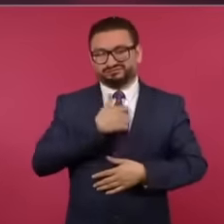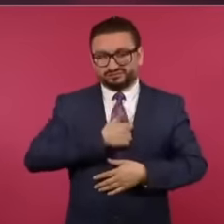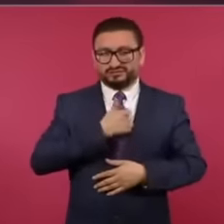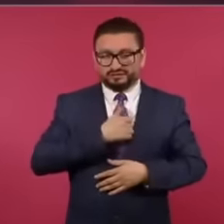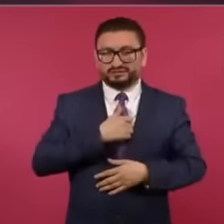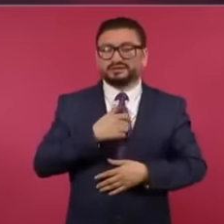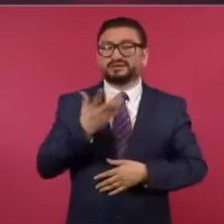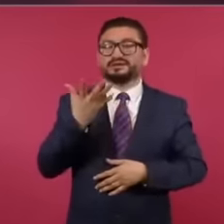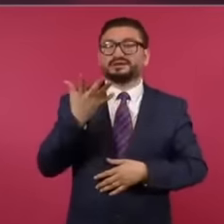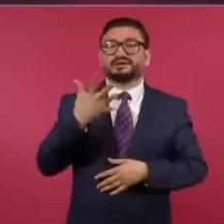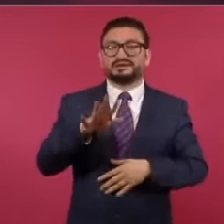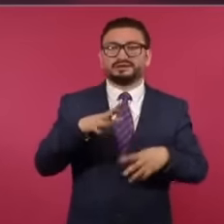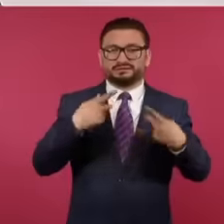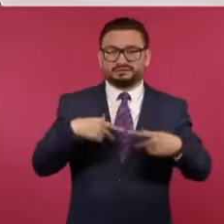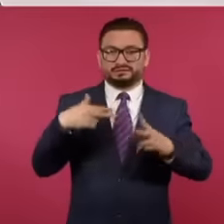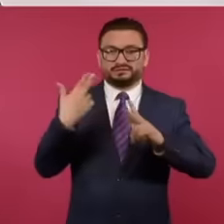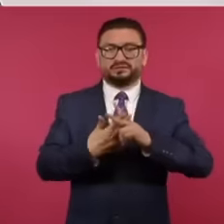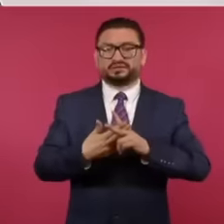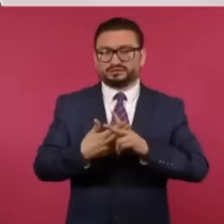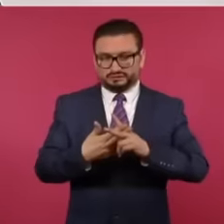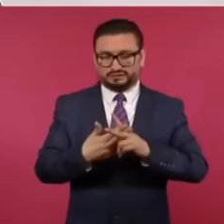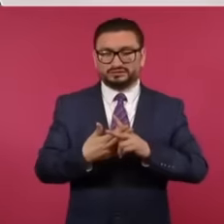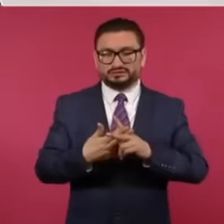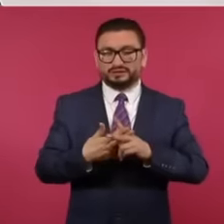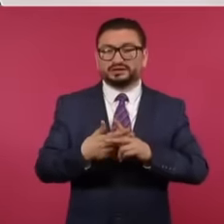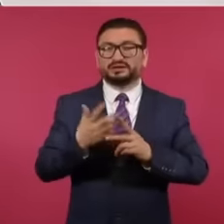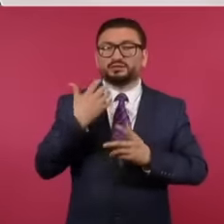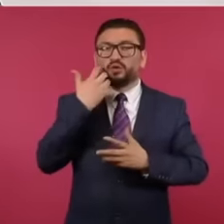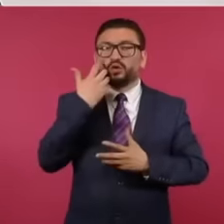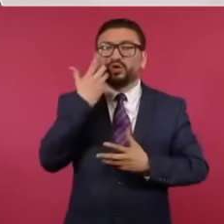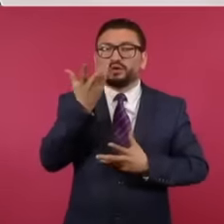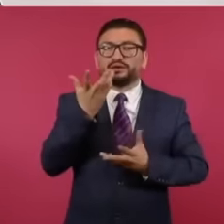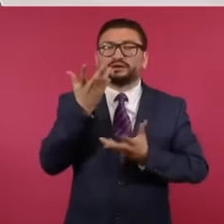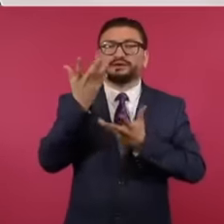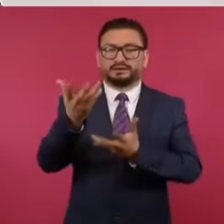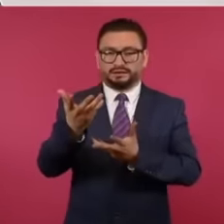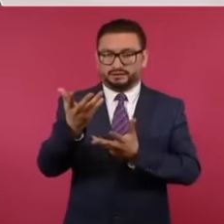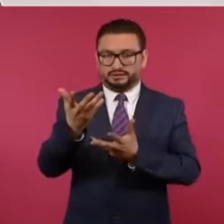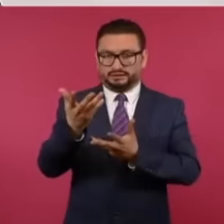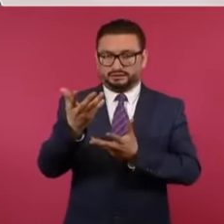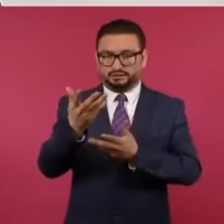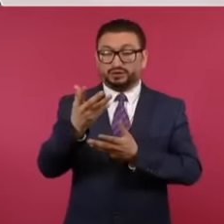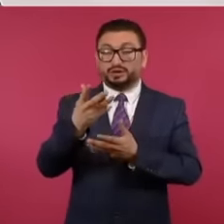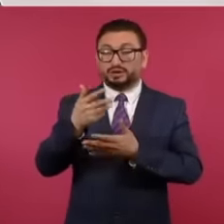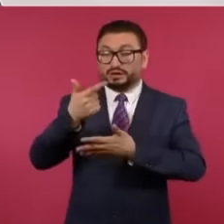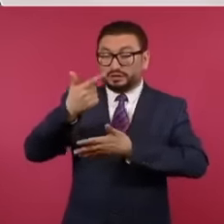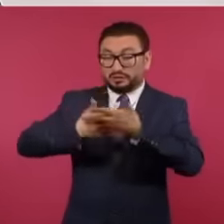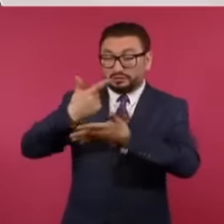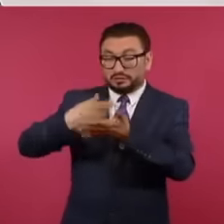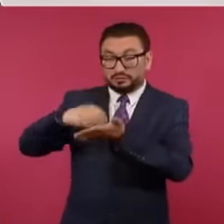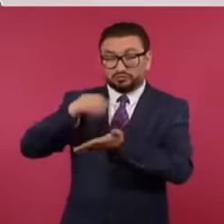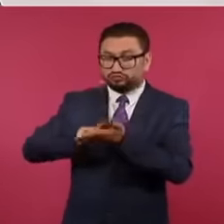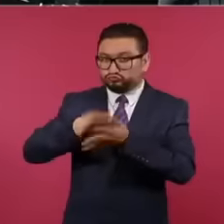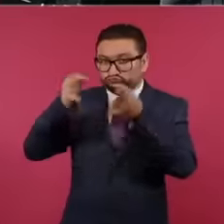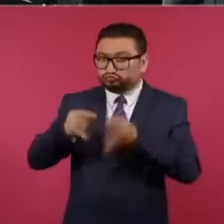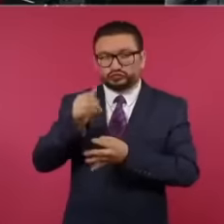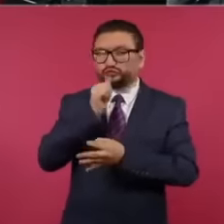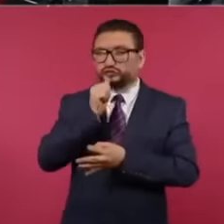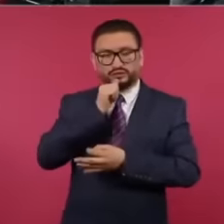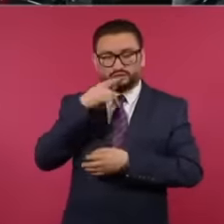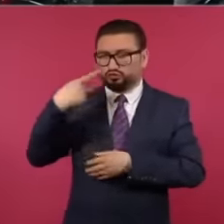lamentablemente, 10 homicidios de personas aspirantes, no registradas oficialmente ante